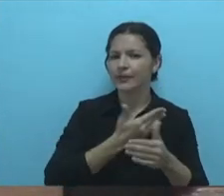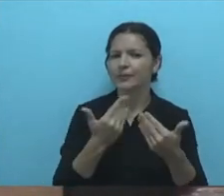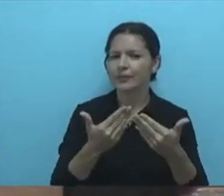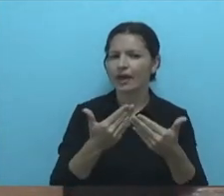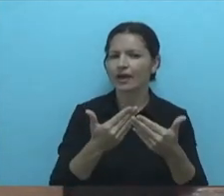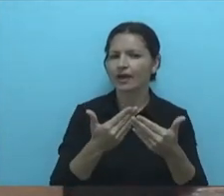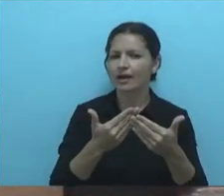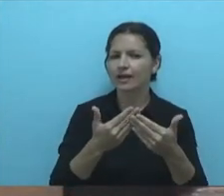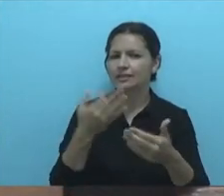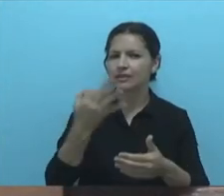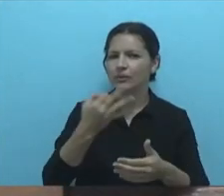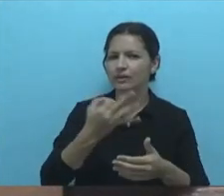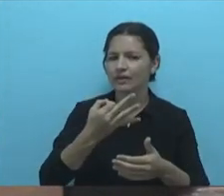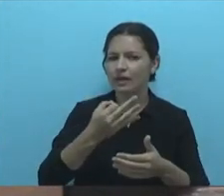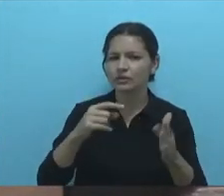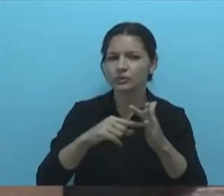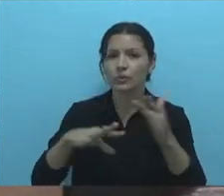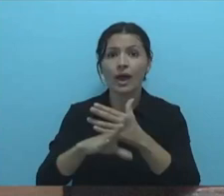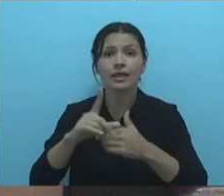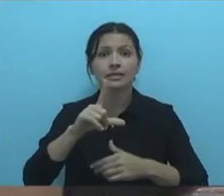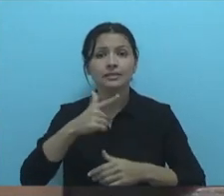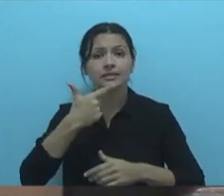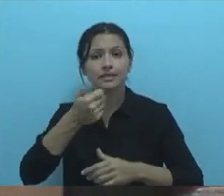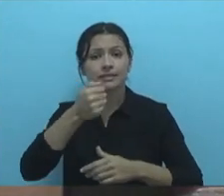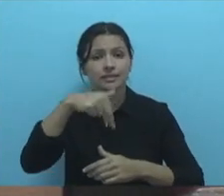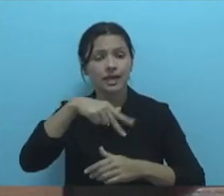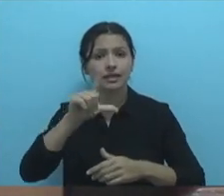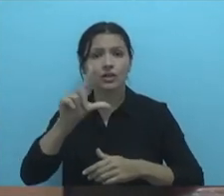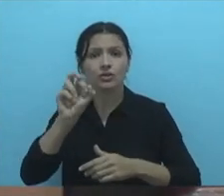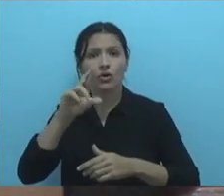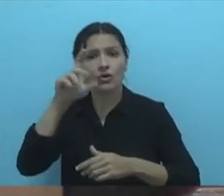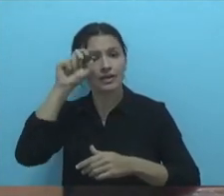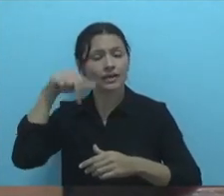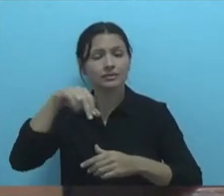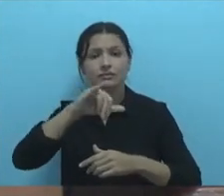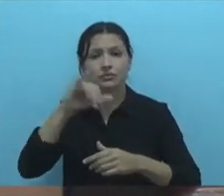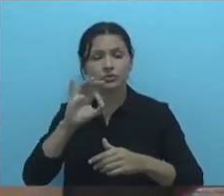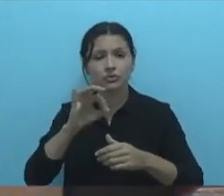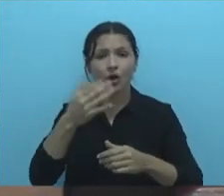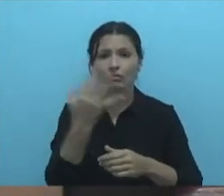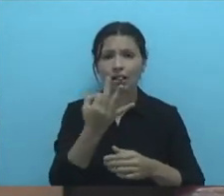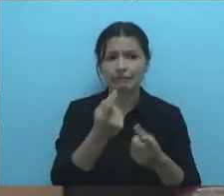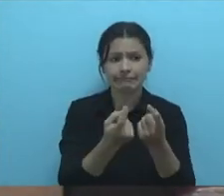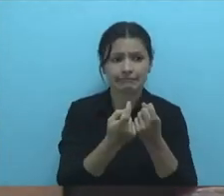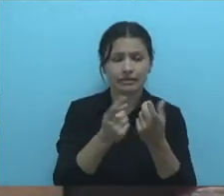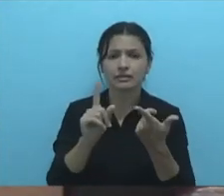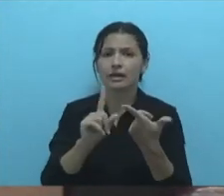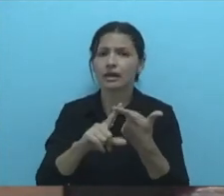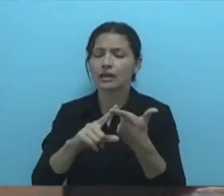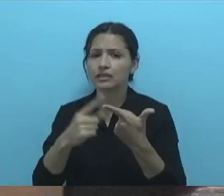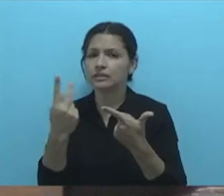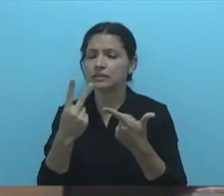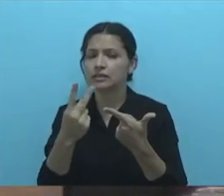garantizar la seguridad en la ciudad de San Lorenzo y la otra también para que se pueda se pide un informe